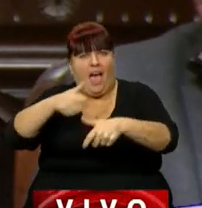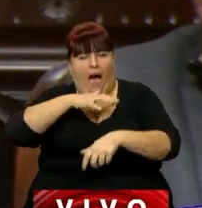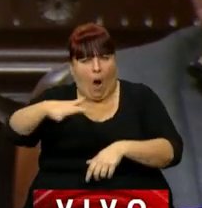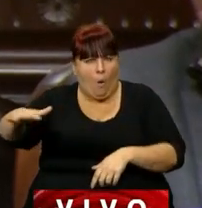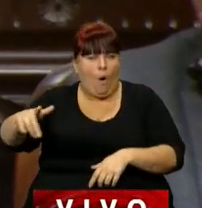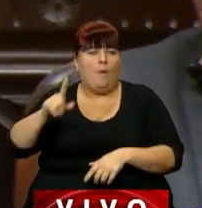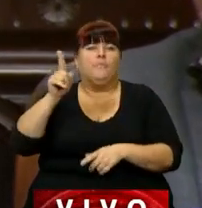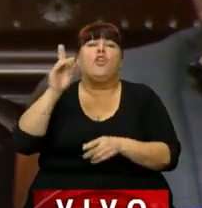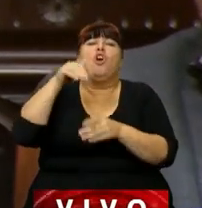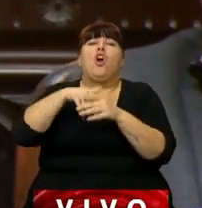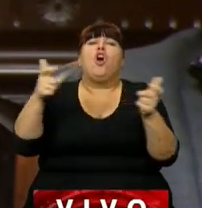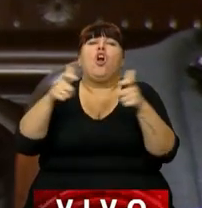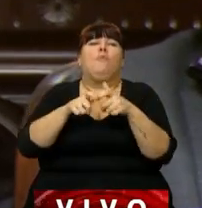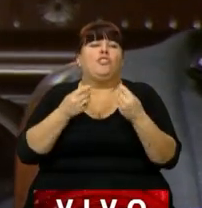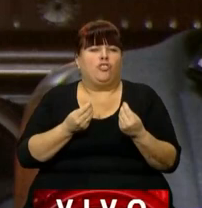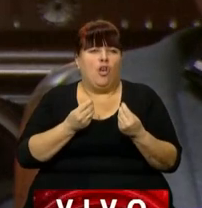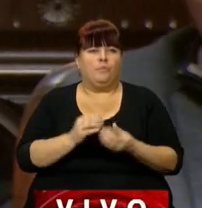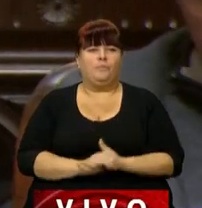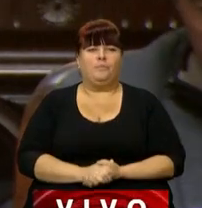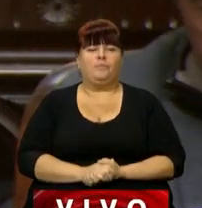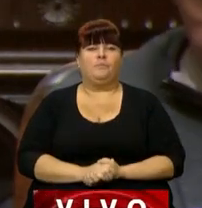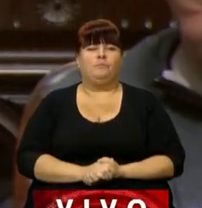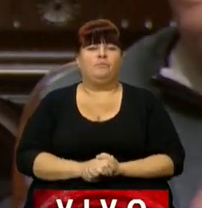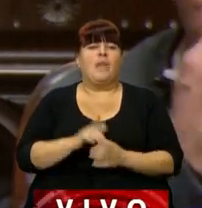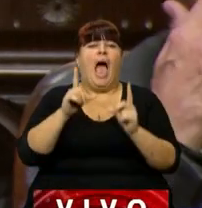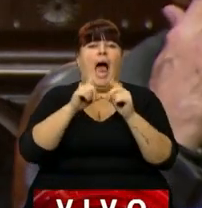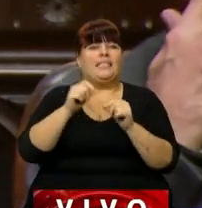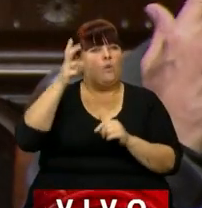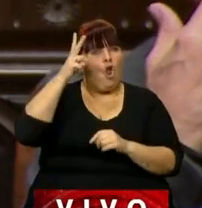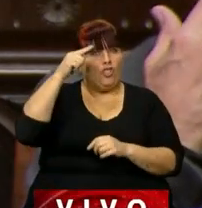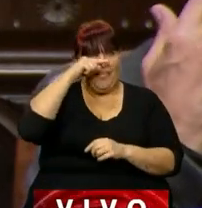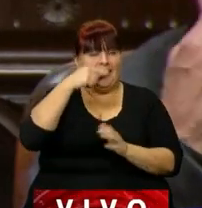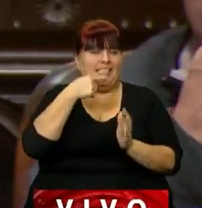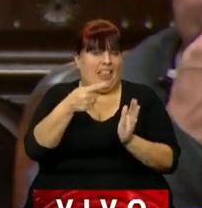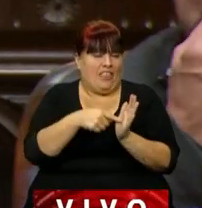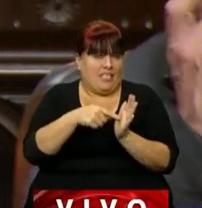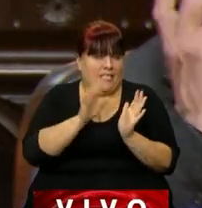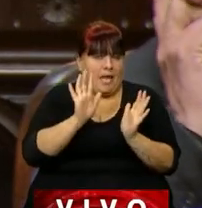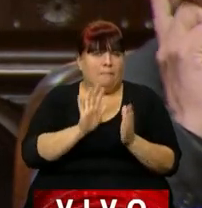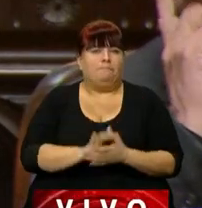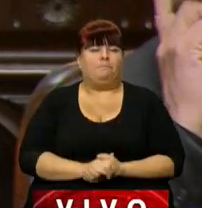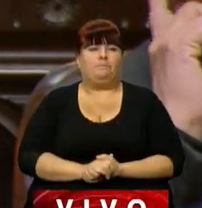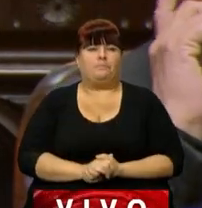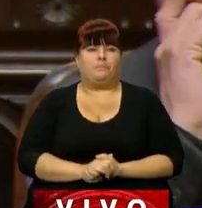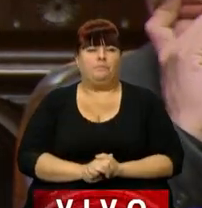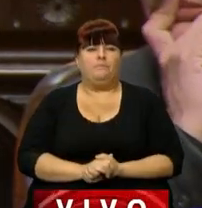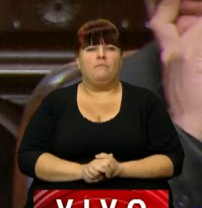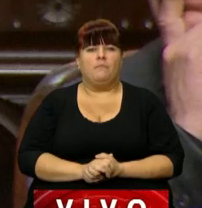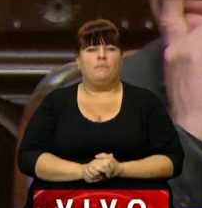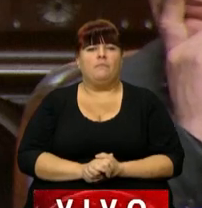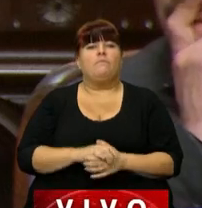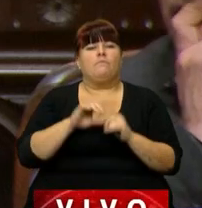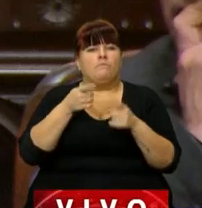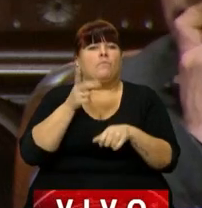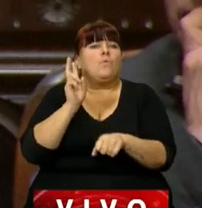La incumbencia de esta comisión, según el artículo 87, es justamente la